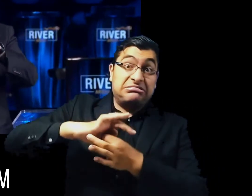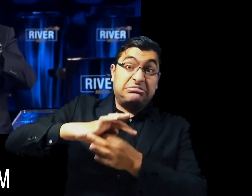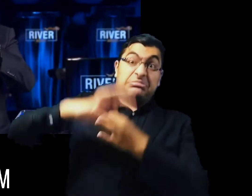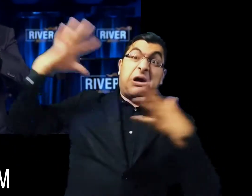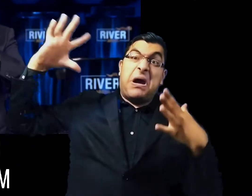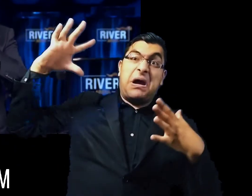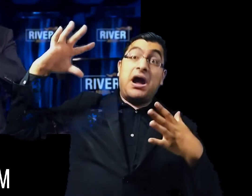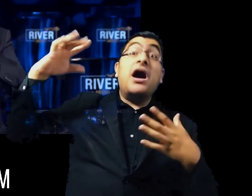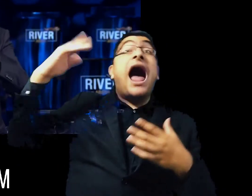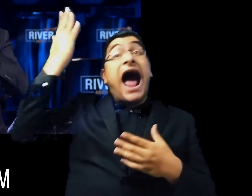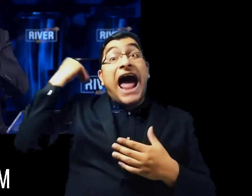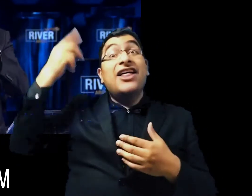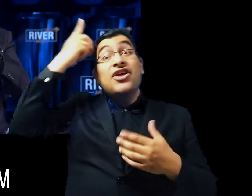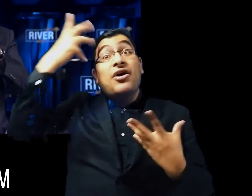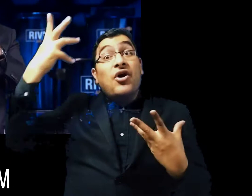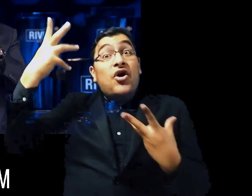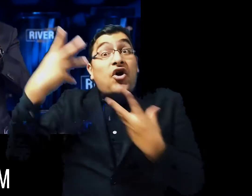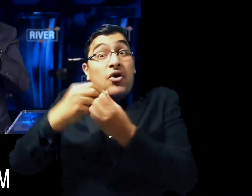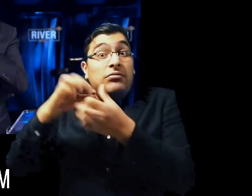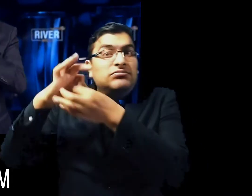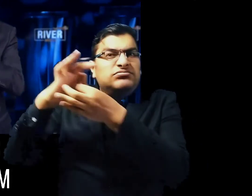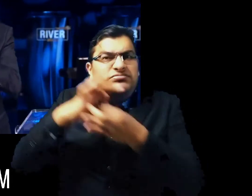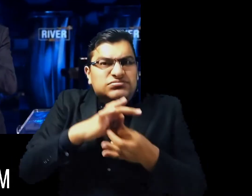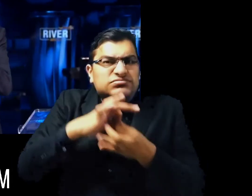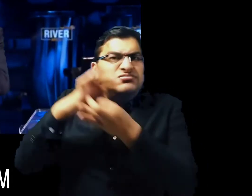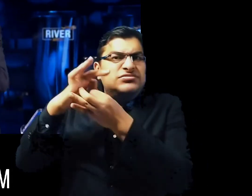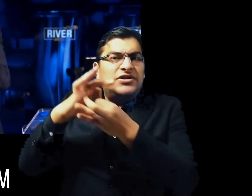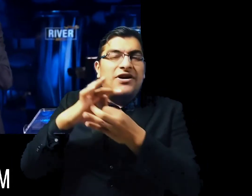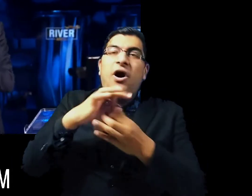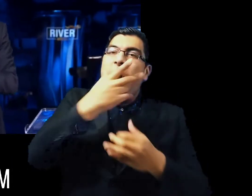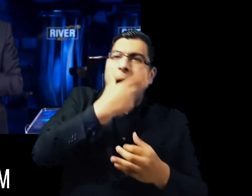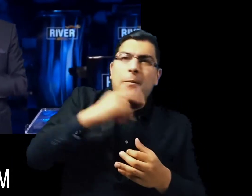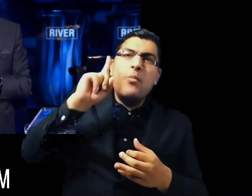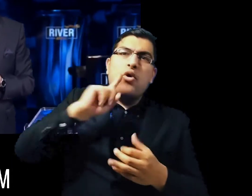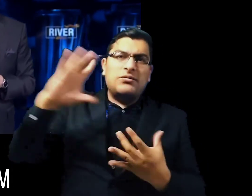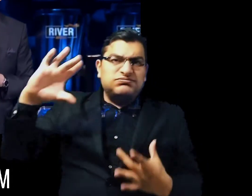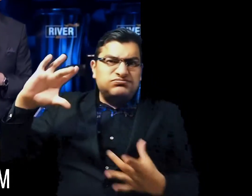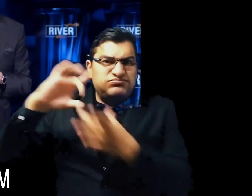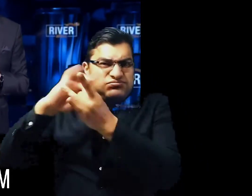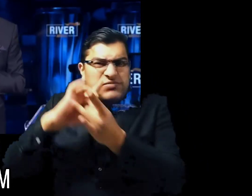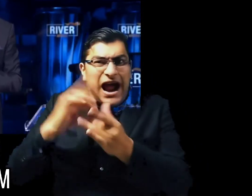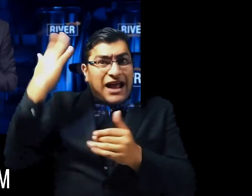la camaradería que existía entre Dios y su creación y sus hijos.